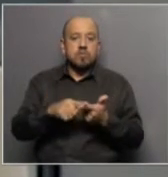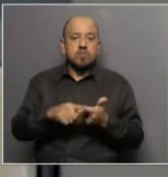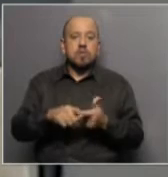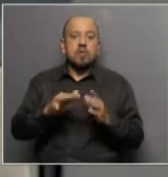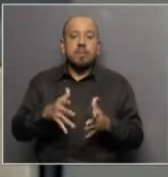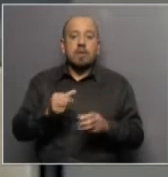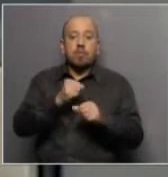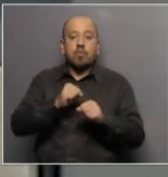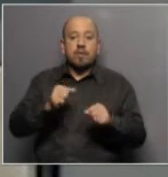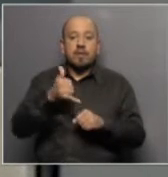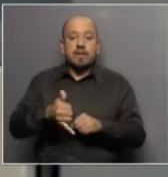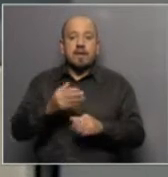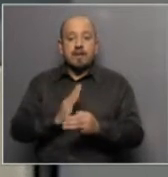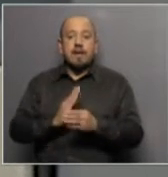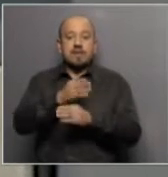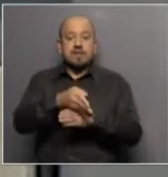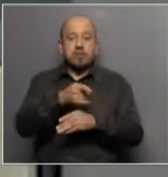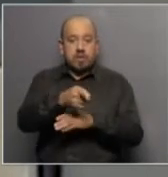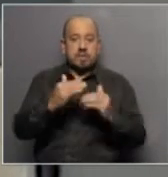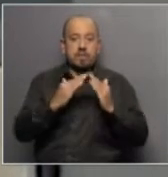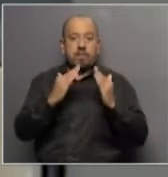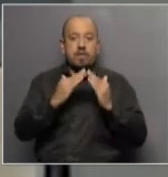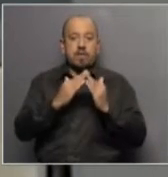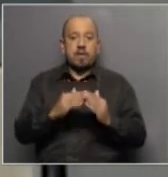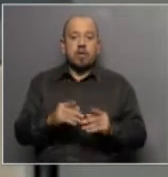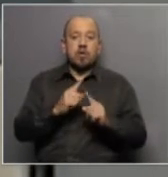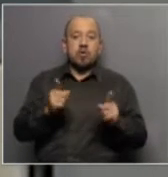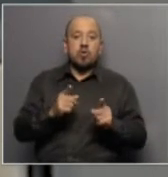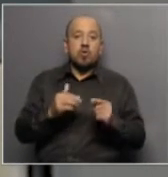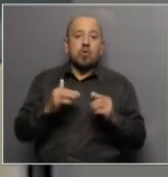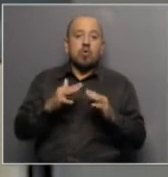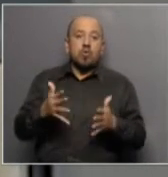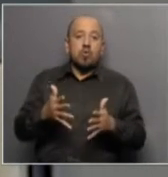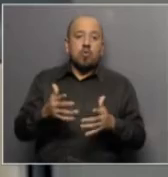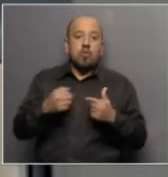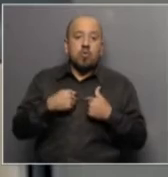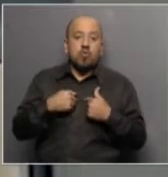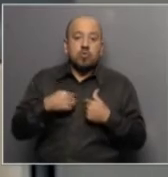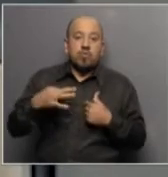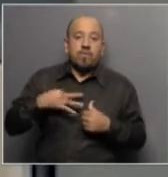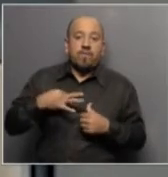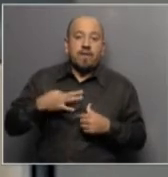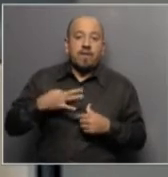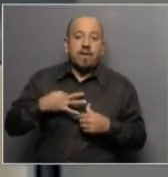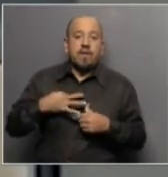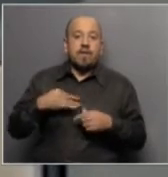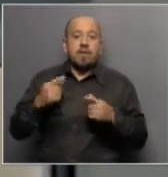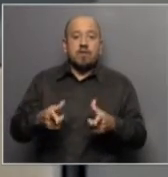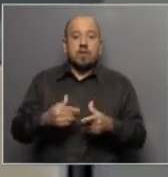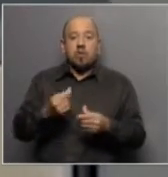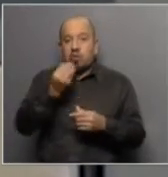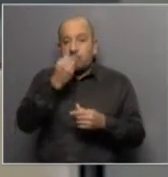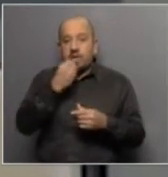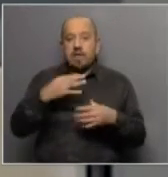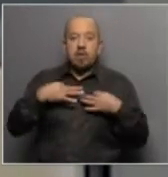para poder tener acceso a esta vivienda no tenga que comprometer su vida, el gasto de su vida, con comida,